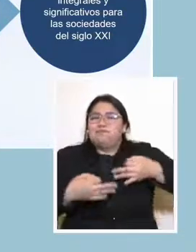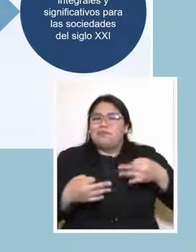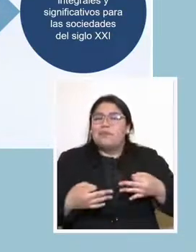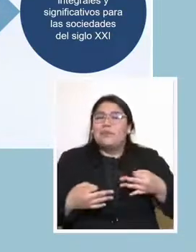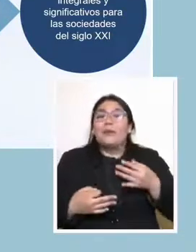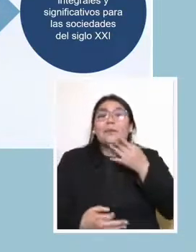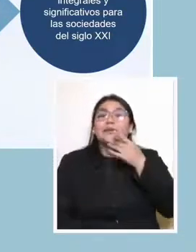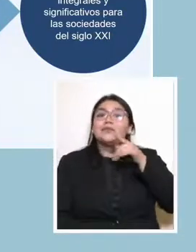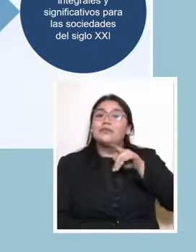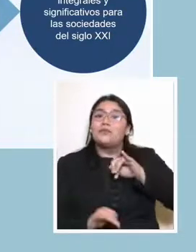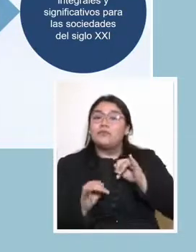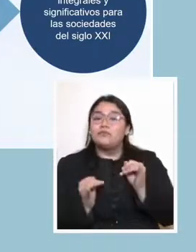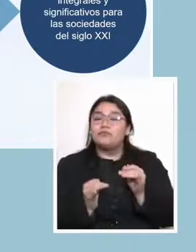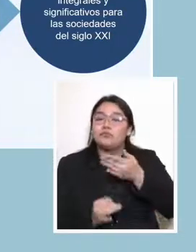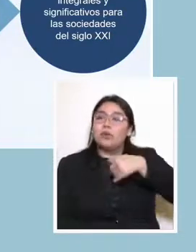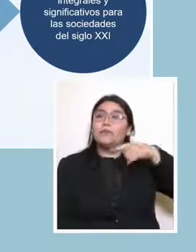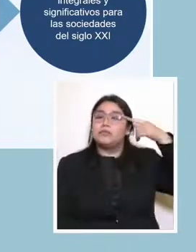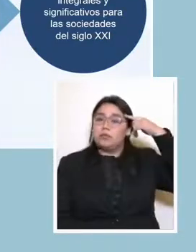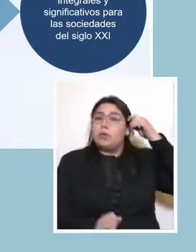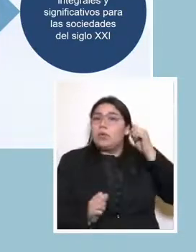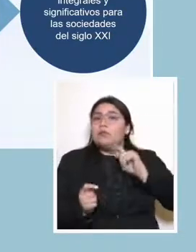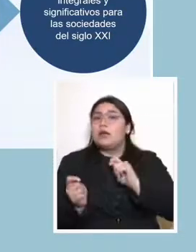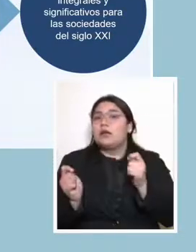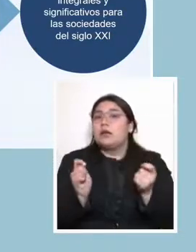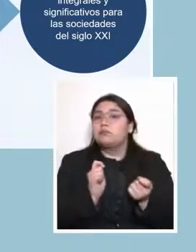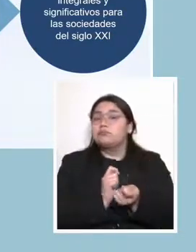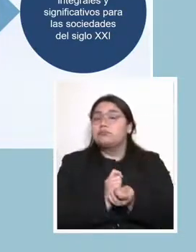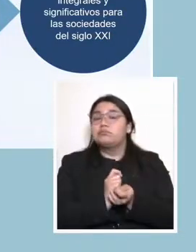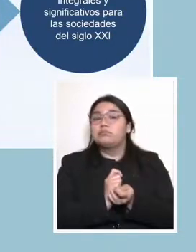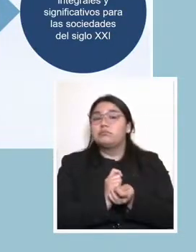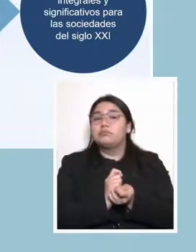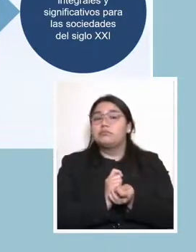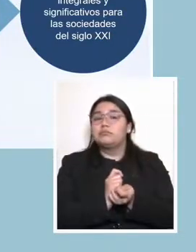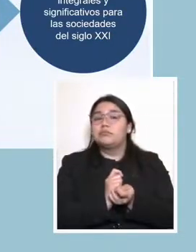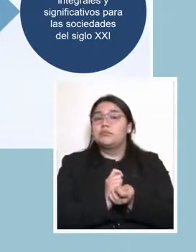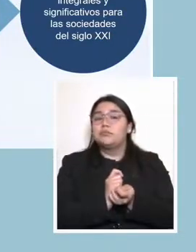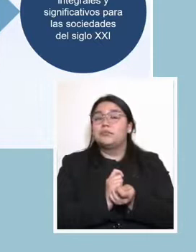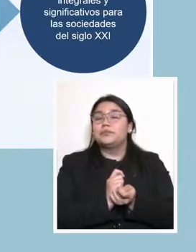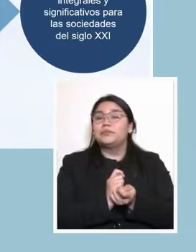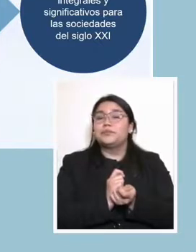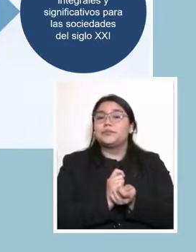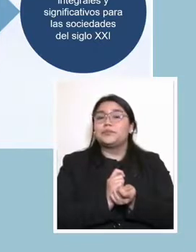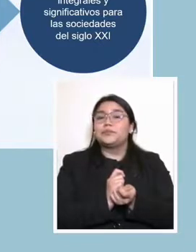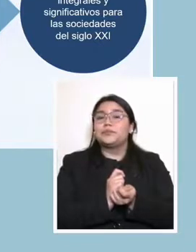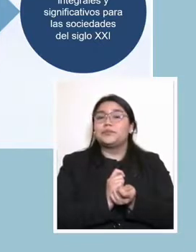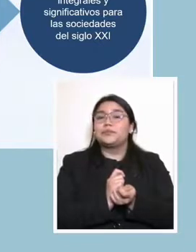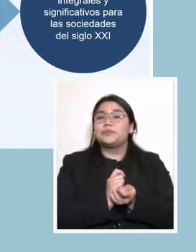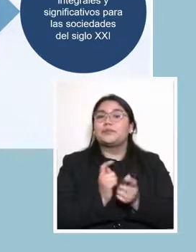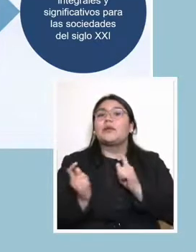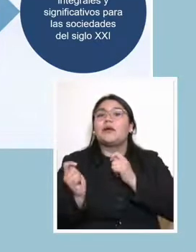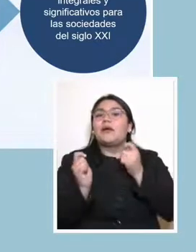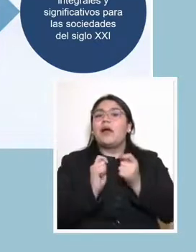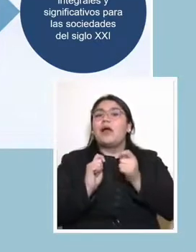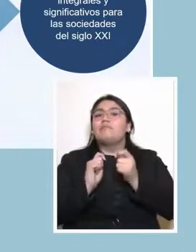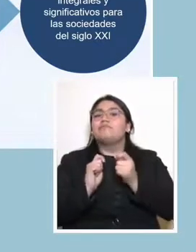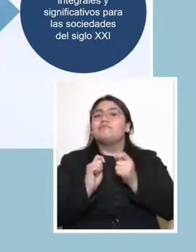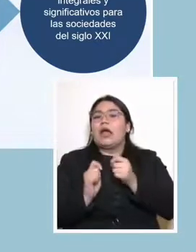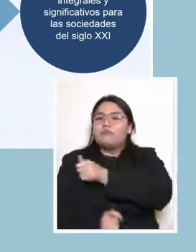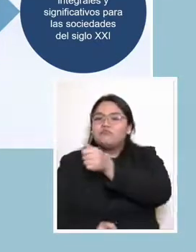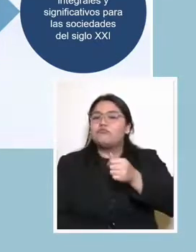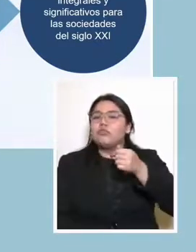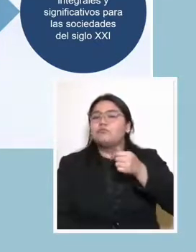como de alguna manera creemos podemos hacer cambios para efectivamente otorgar una educación de calidad para todos y para todas,